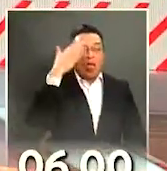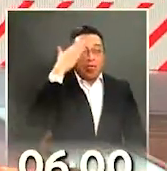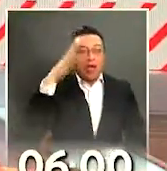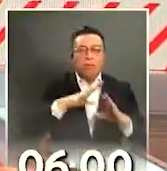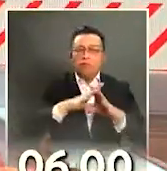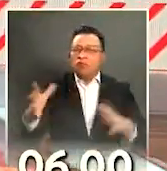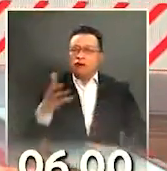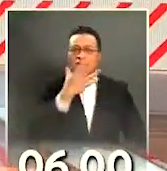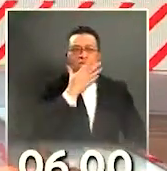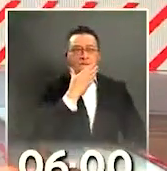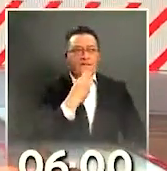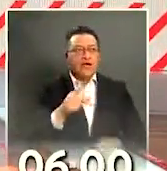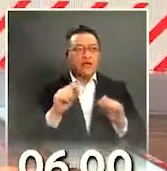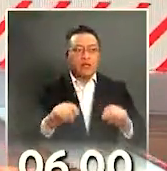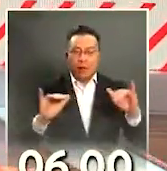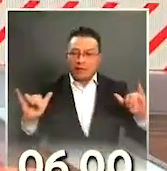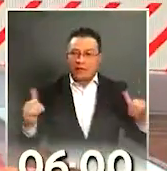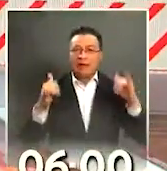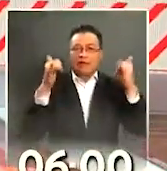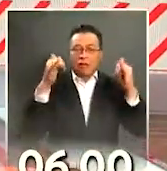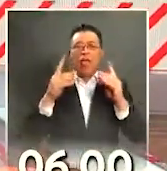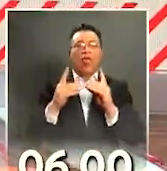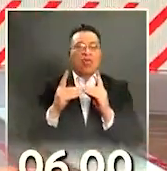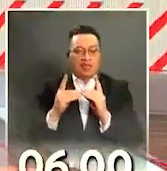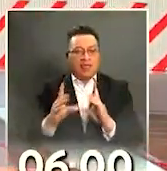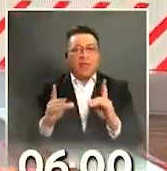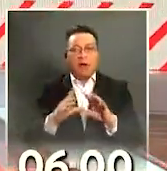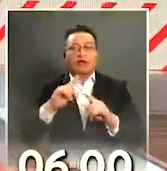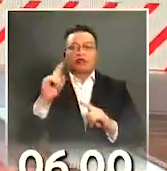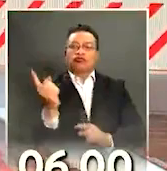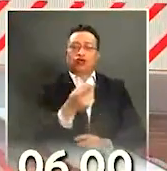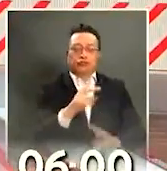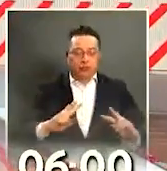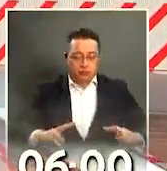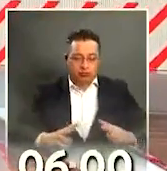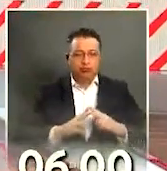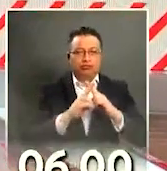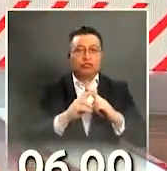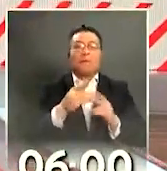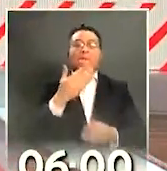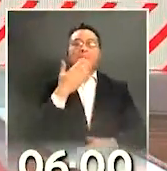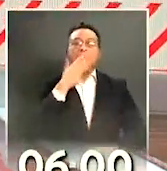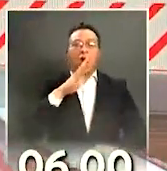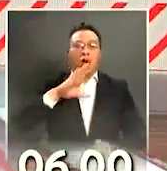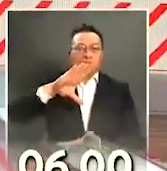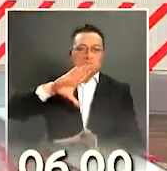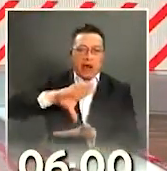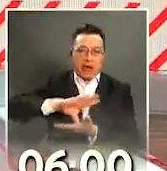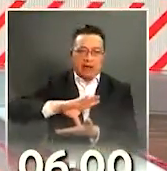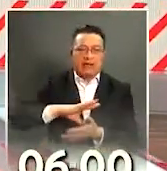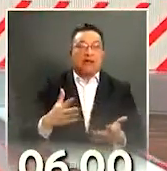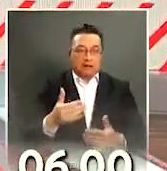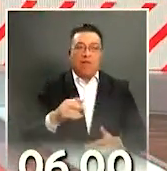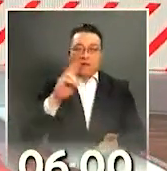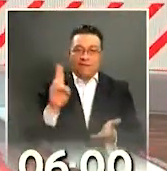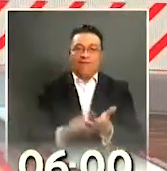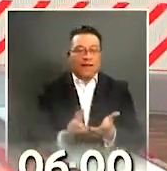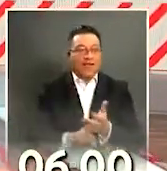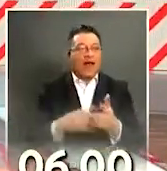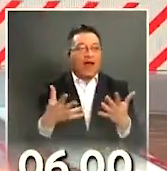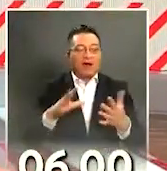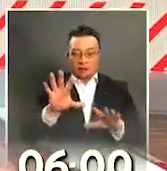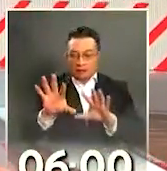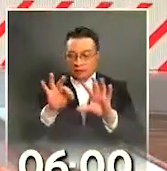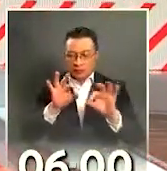día donde vamos a celebrar la democracia, vamos a entre todos construir un mejor país, aunque suene cliché, pucha que es cierto, ¿no es así? Elección